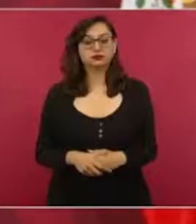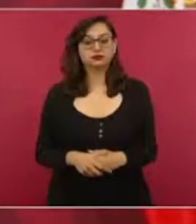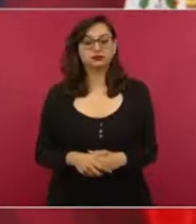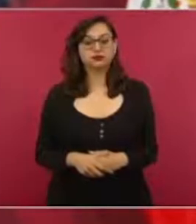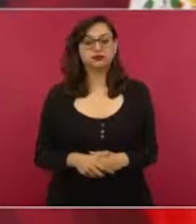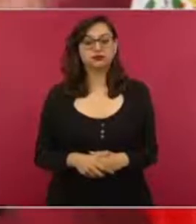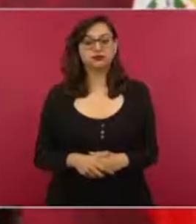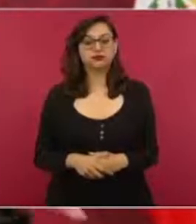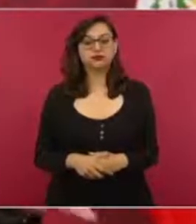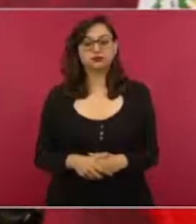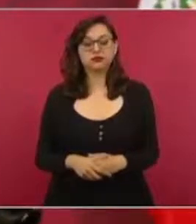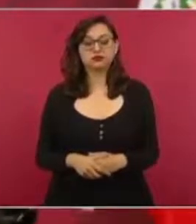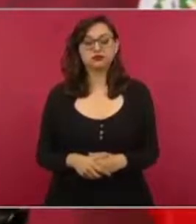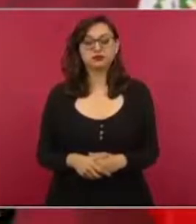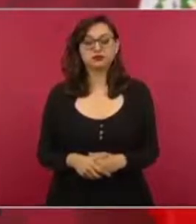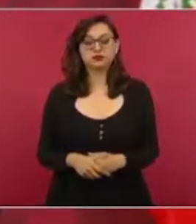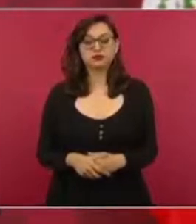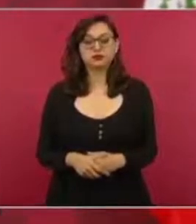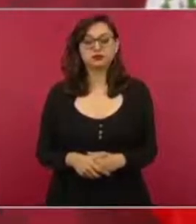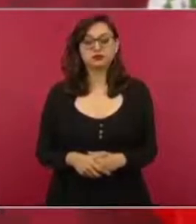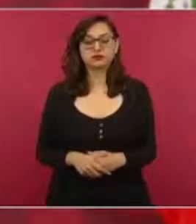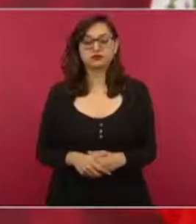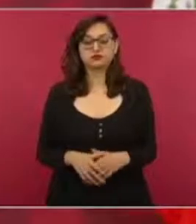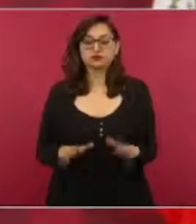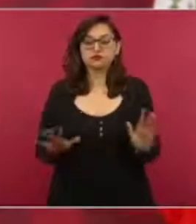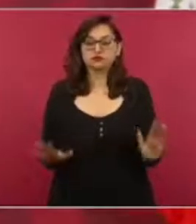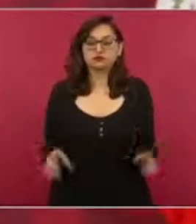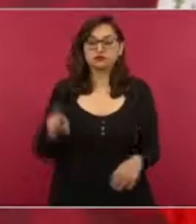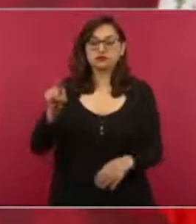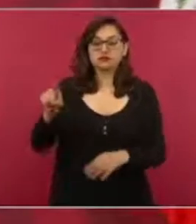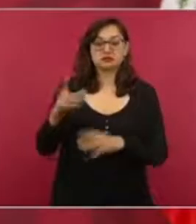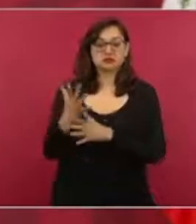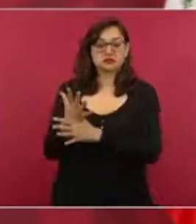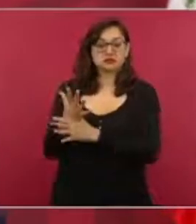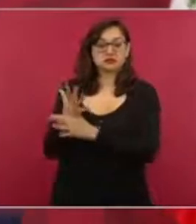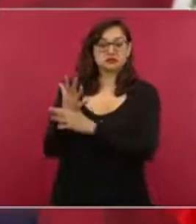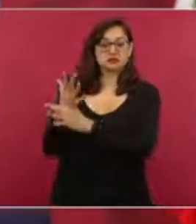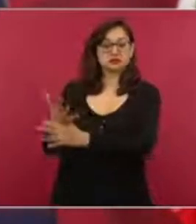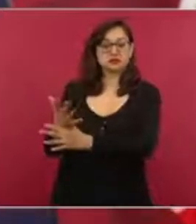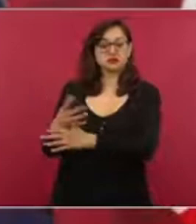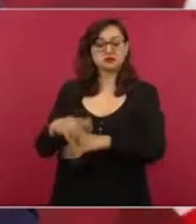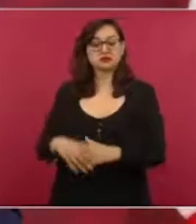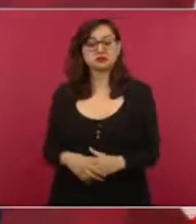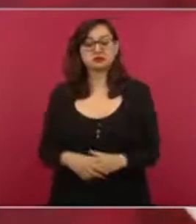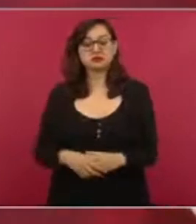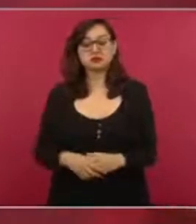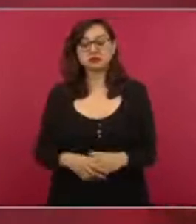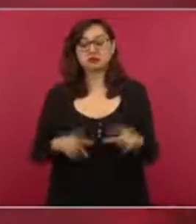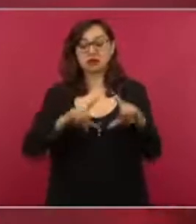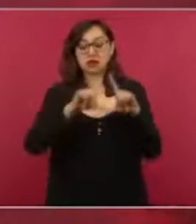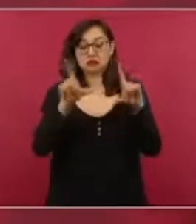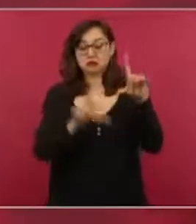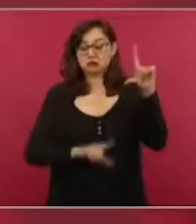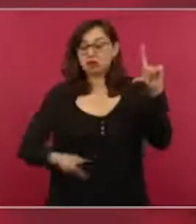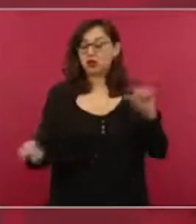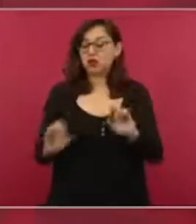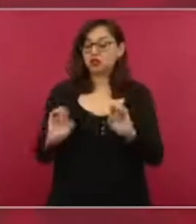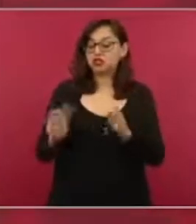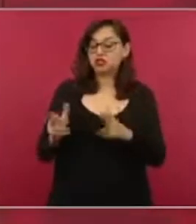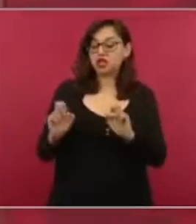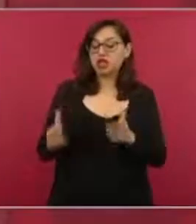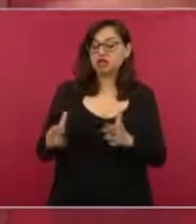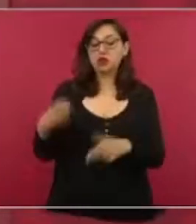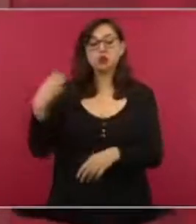No, que se me va a olvidar que llegó a decir que si desaparecía Chiapas y Oaxaca y Guerrero,